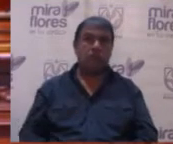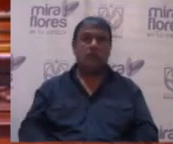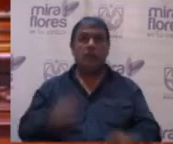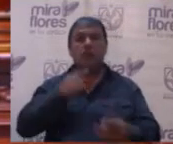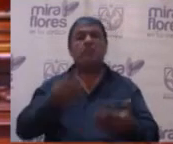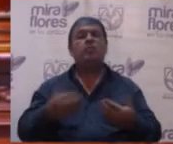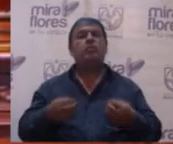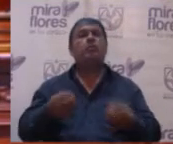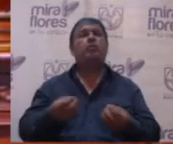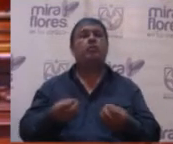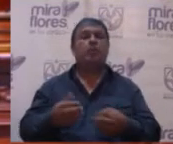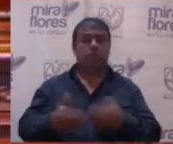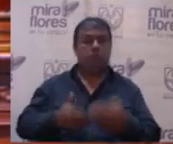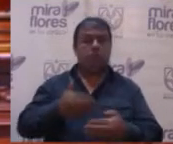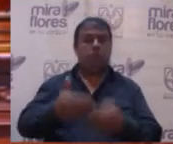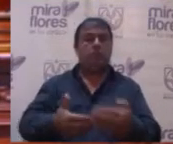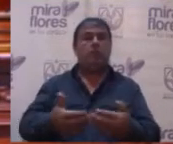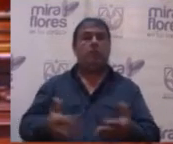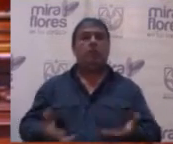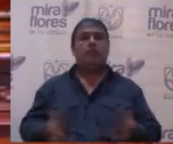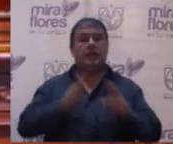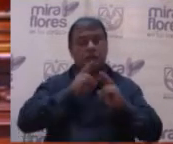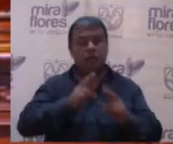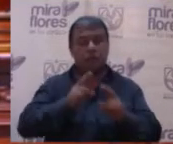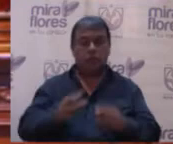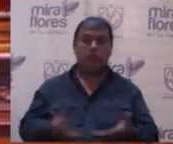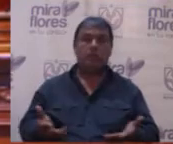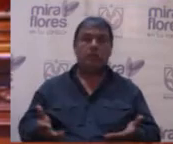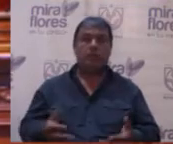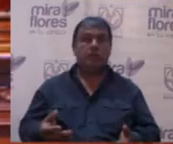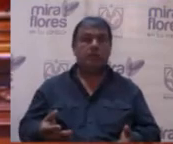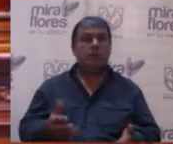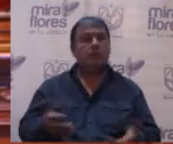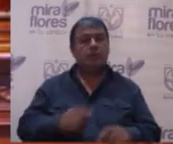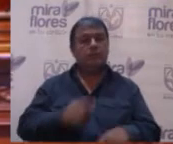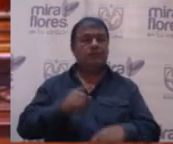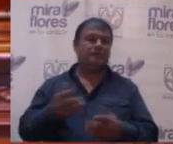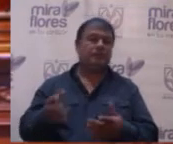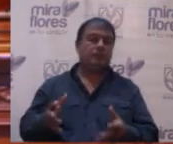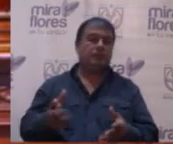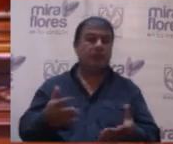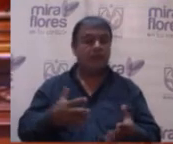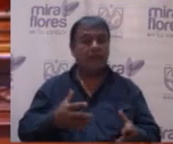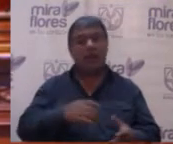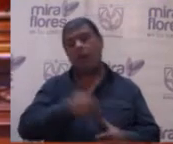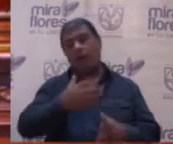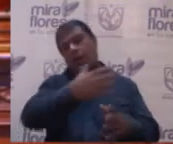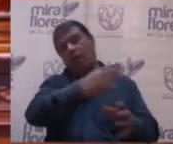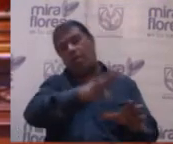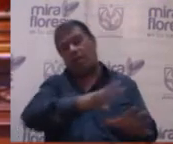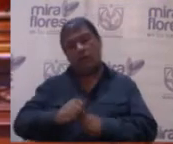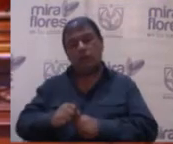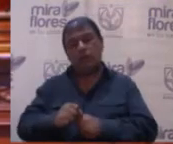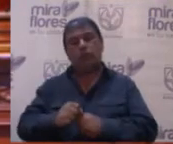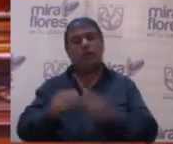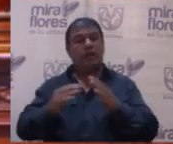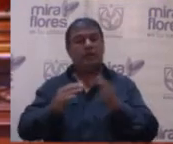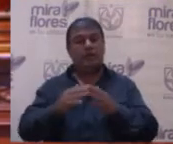esto fue producto de una situación donde se nos había arrebatado un inmueble que teníamos en